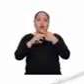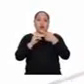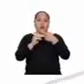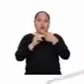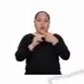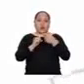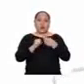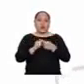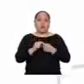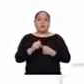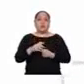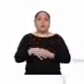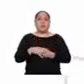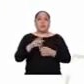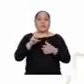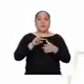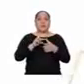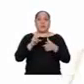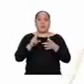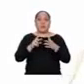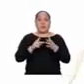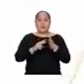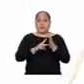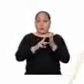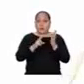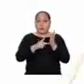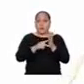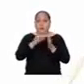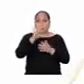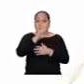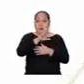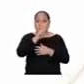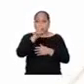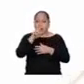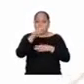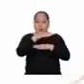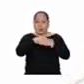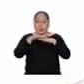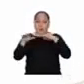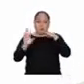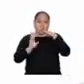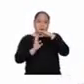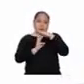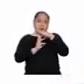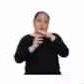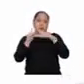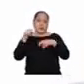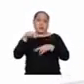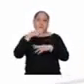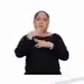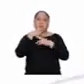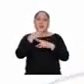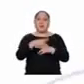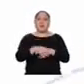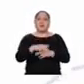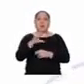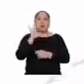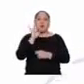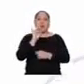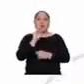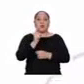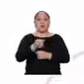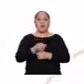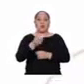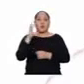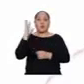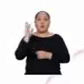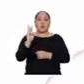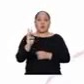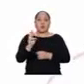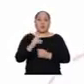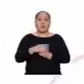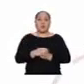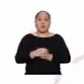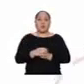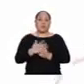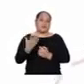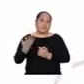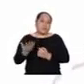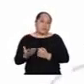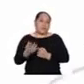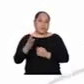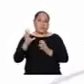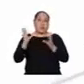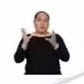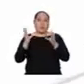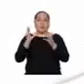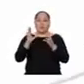decir, 52 entre 6. Lo que nos da un resultado de 8,6. Pero